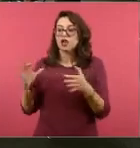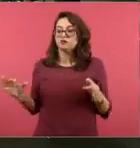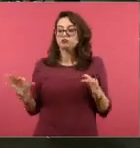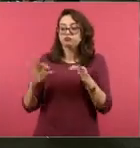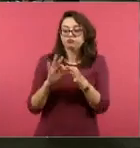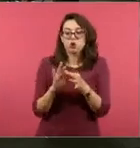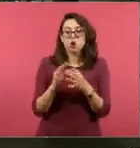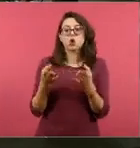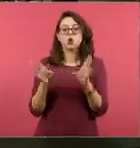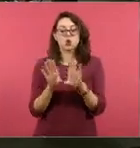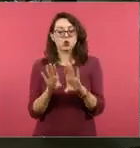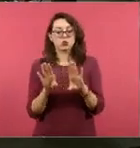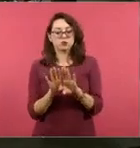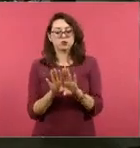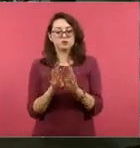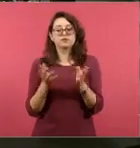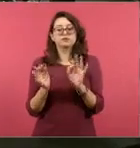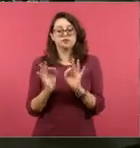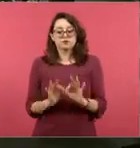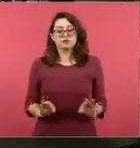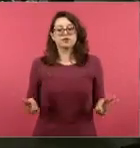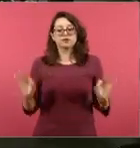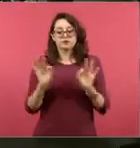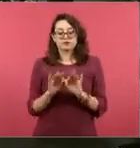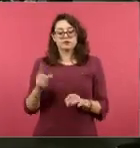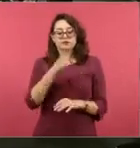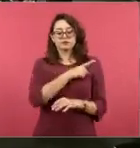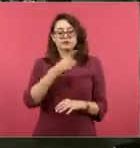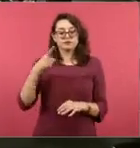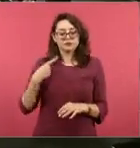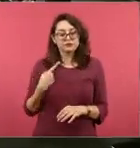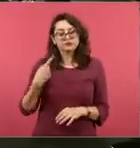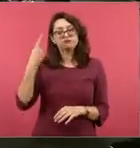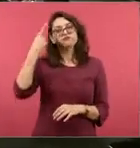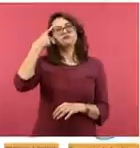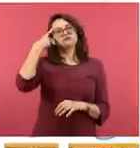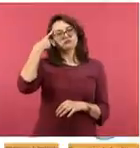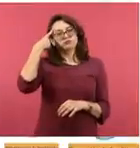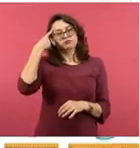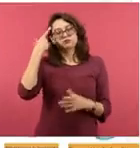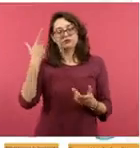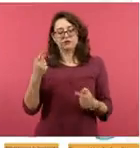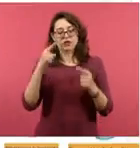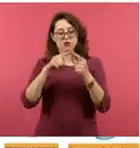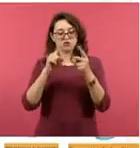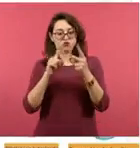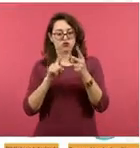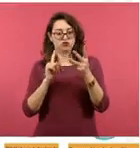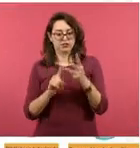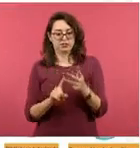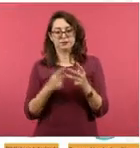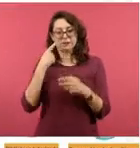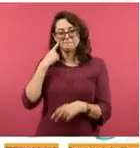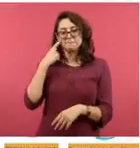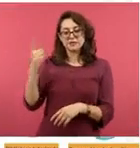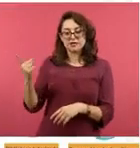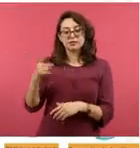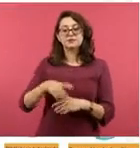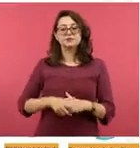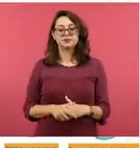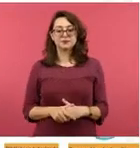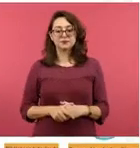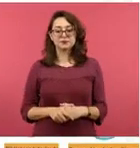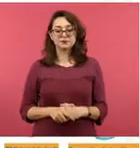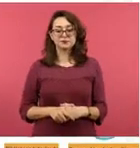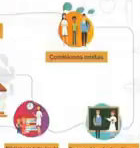Es importante recalcar que estamos trabajando en 3 diferentes escenarios. ¿Cuáles son estos escenarios? El primero, obviamente, es el aula, después